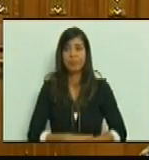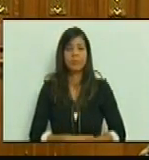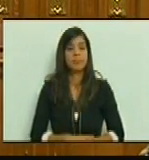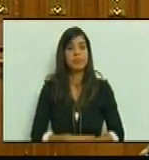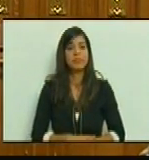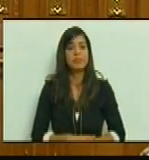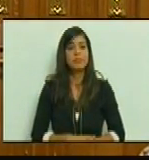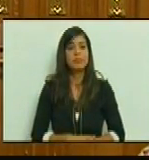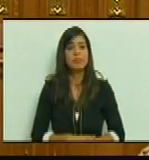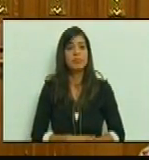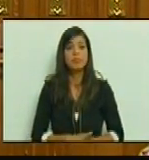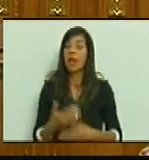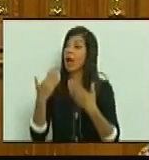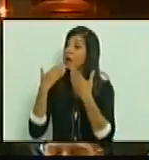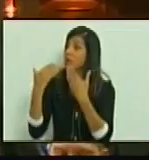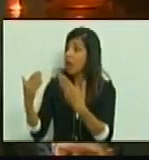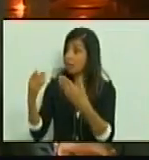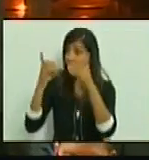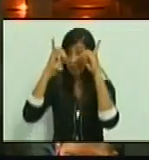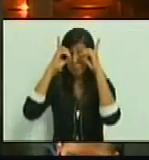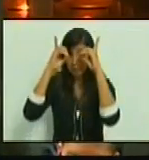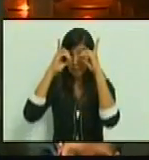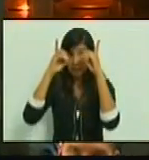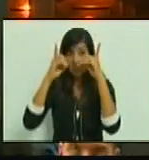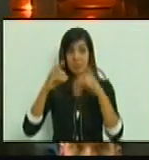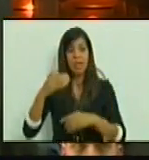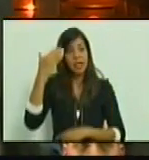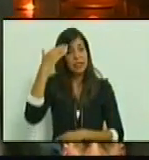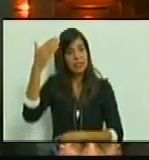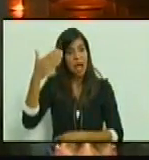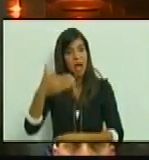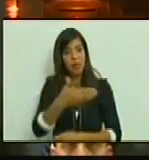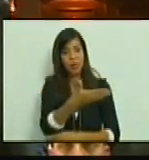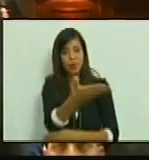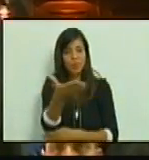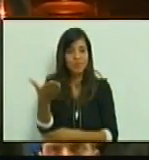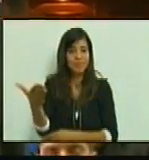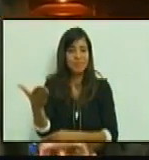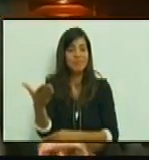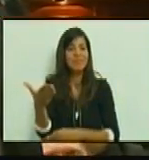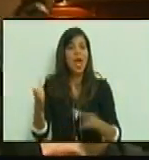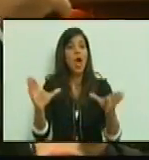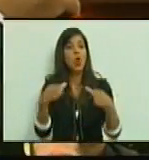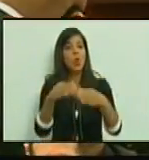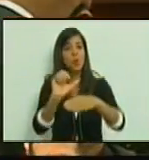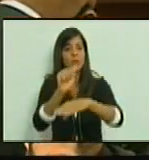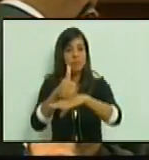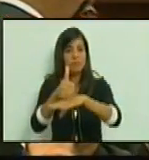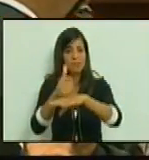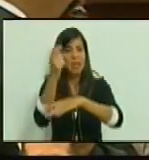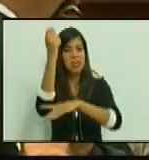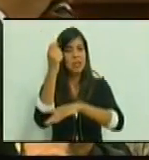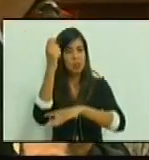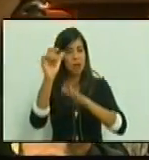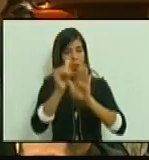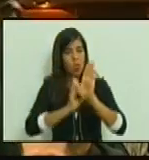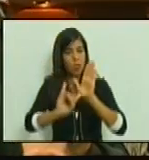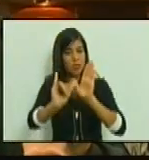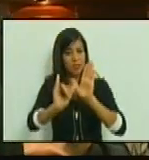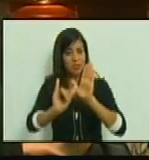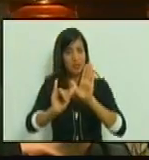Muchas gracias, presidenta. Saludo a la Junta Directiva de la Asamblea Nacional